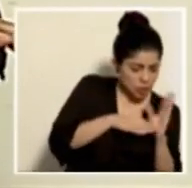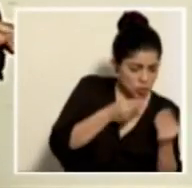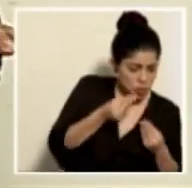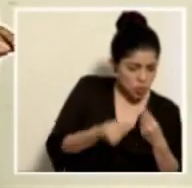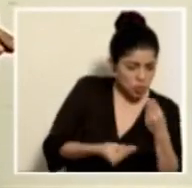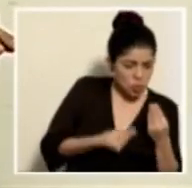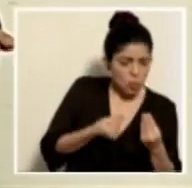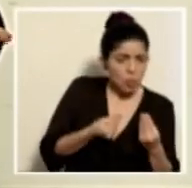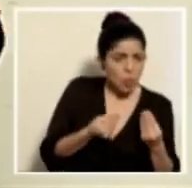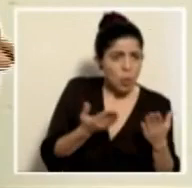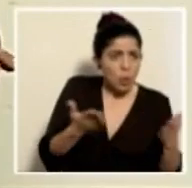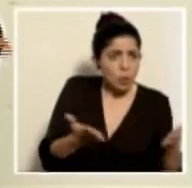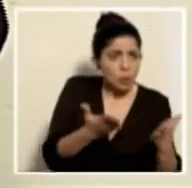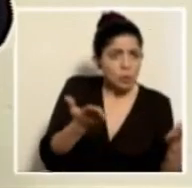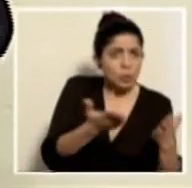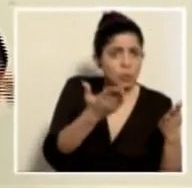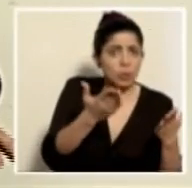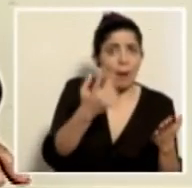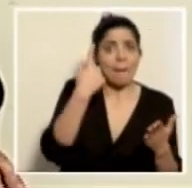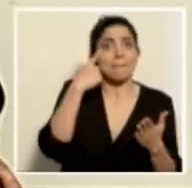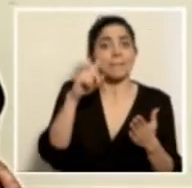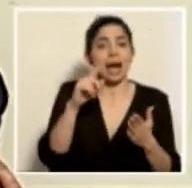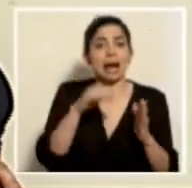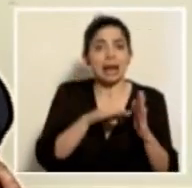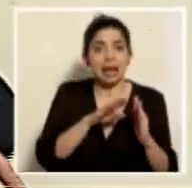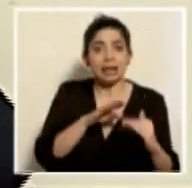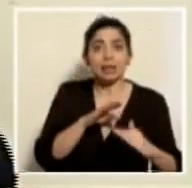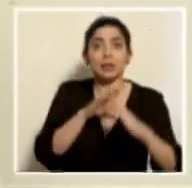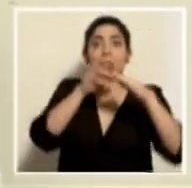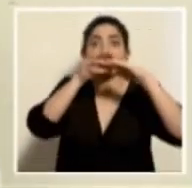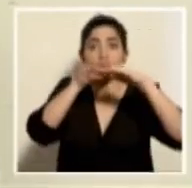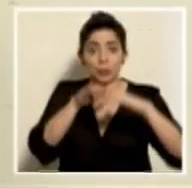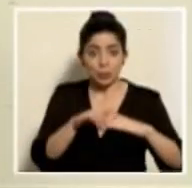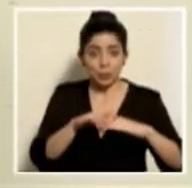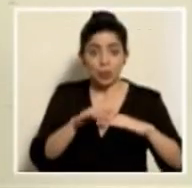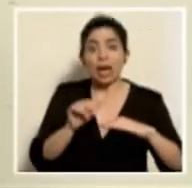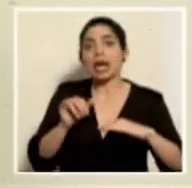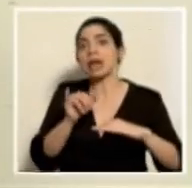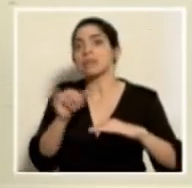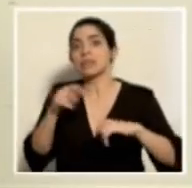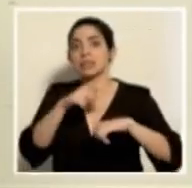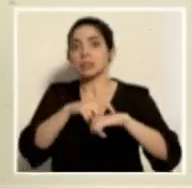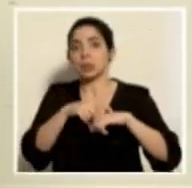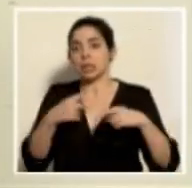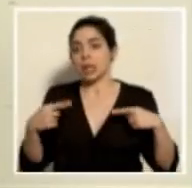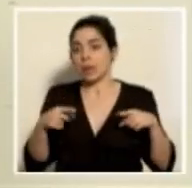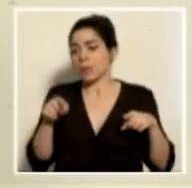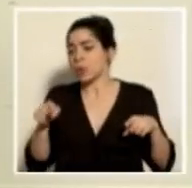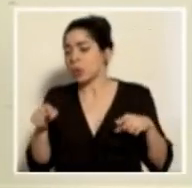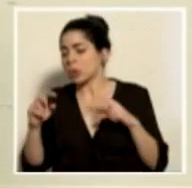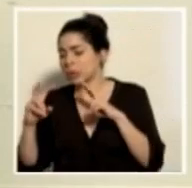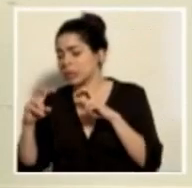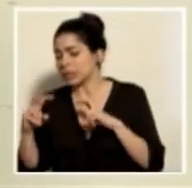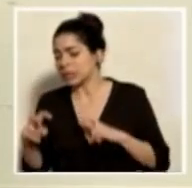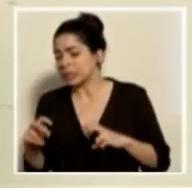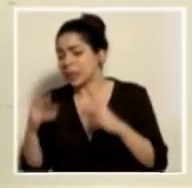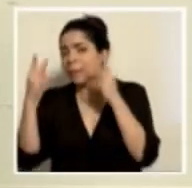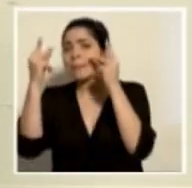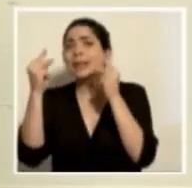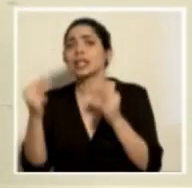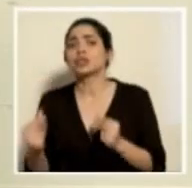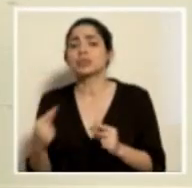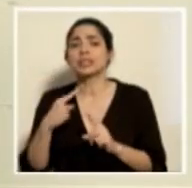los impactos que requerimos para bajar la curva, y en un cuarto adjunto estamos viendo los detalles del